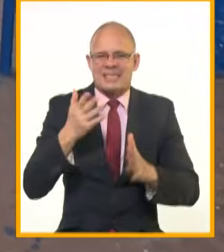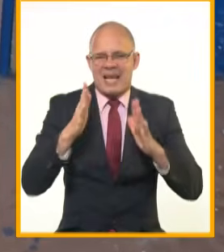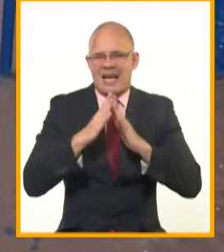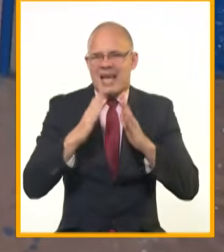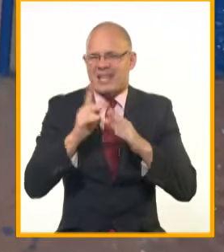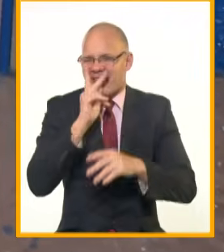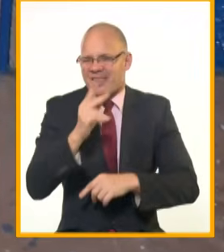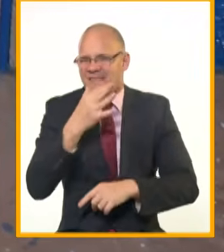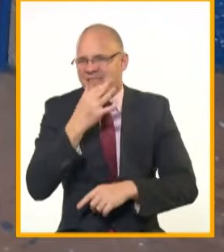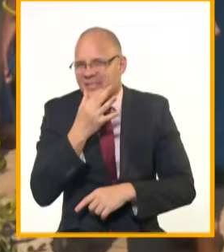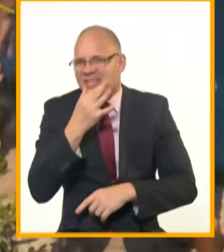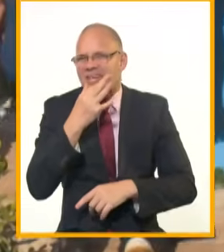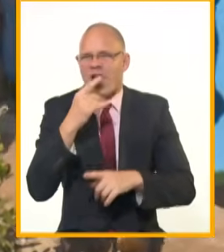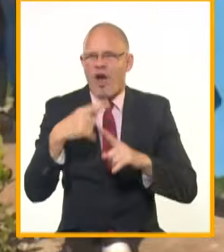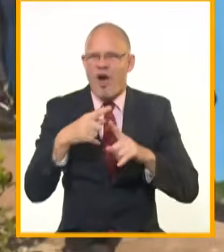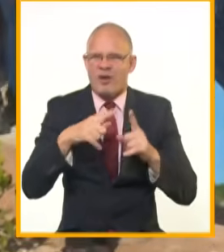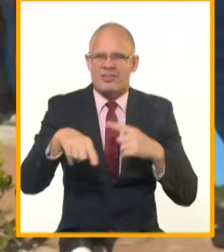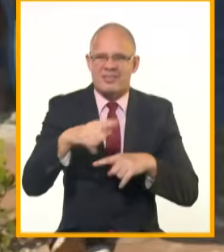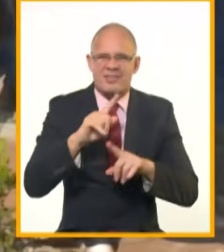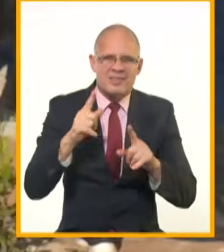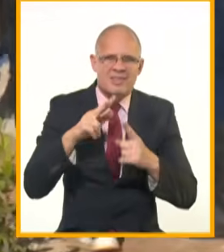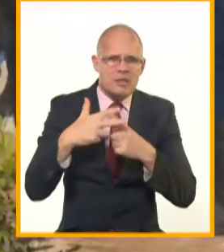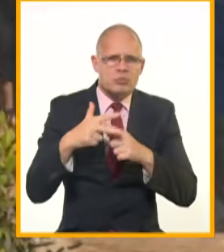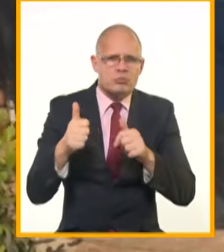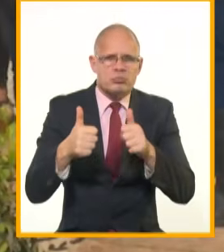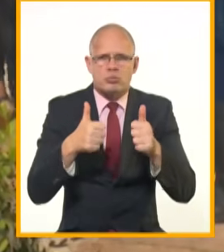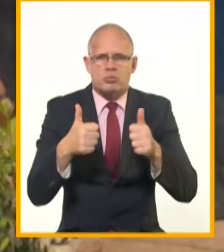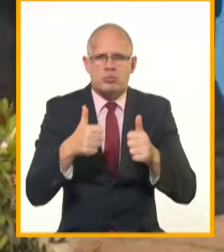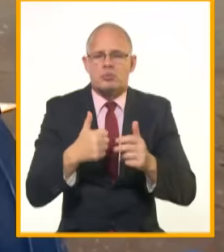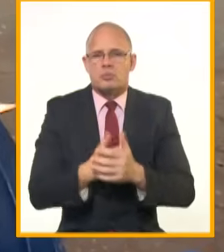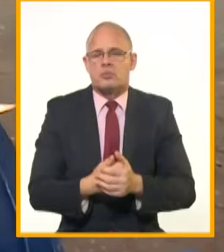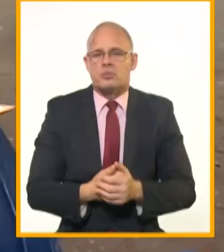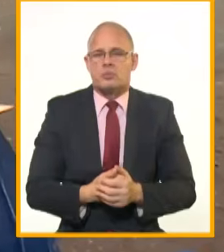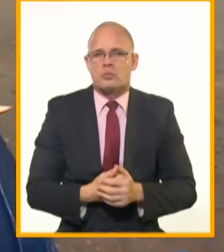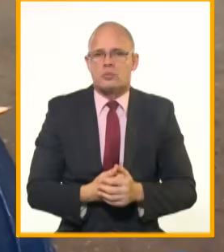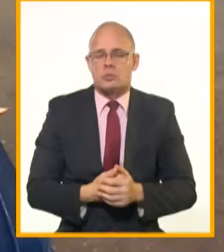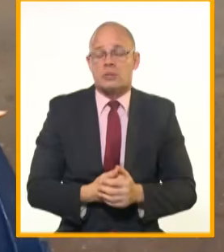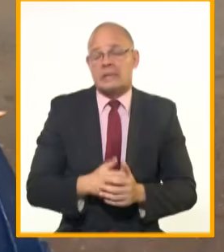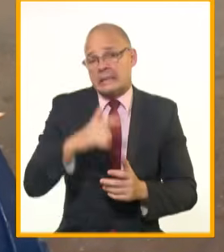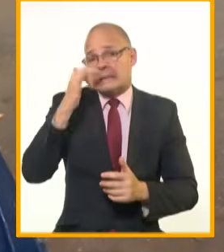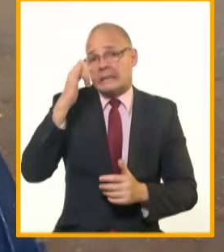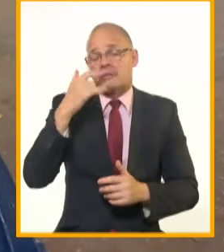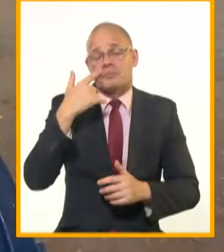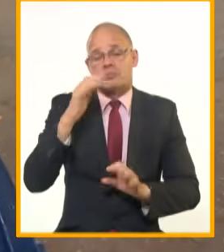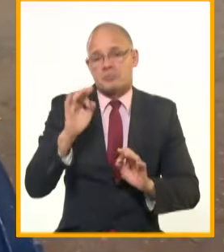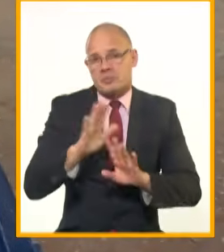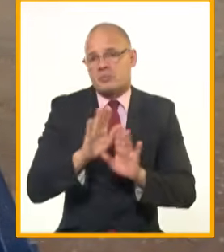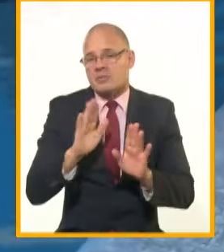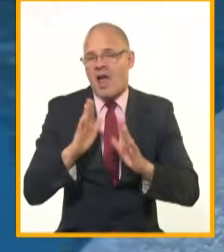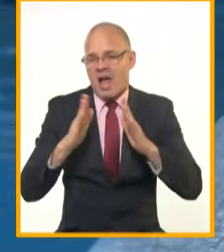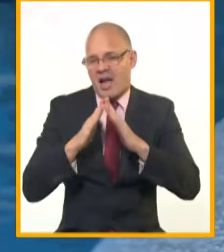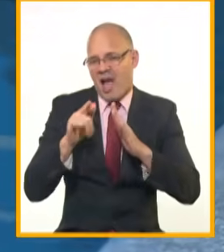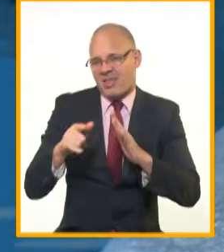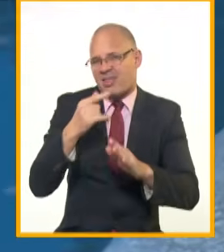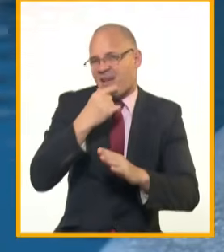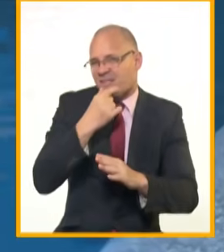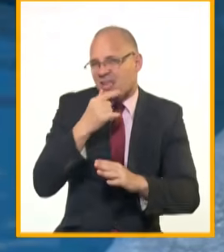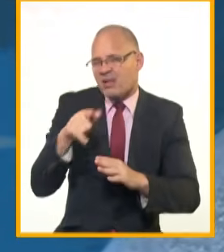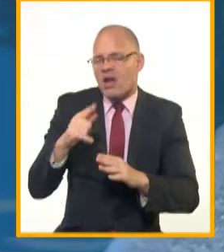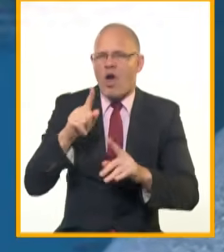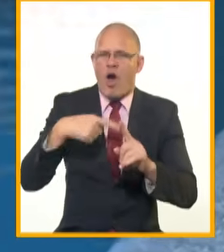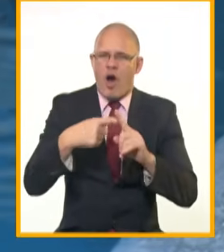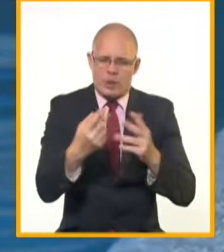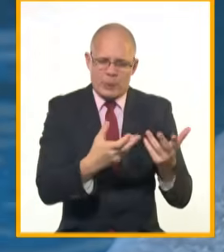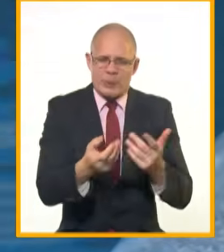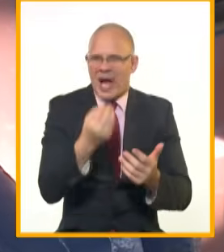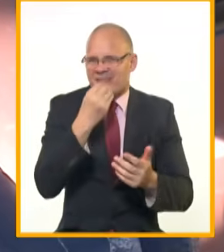abuelos, de los hogares de ancianos, otras acciones en ese sentido. Sí, estas instituciones son atendidas y se le ha dado mantenimiento. Por ejemplo, el